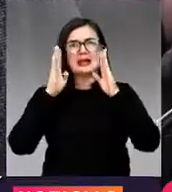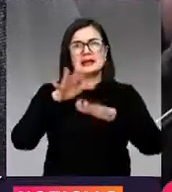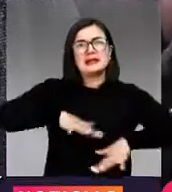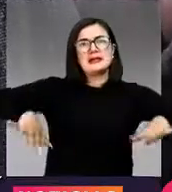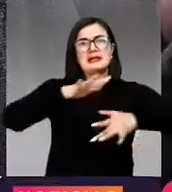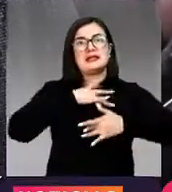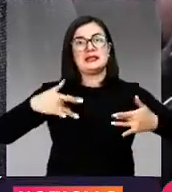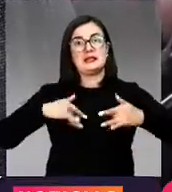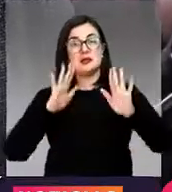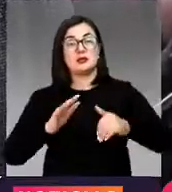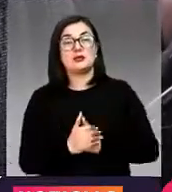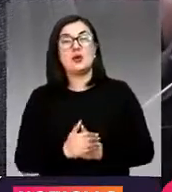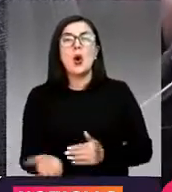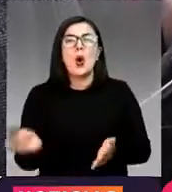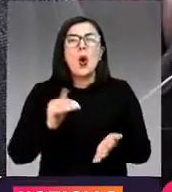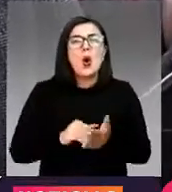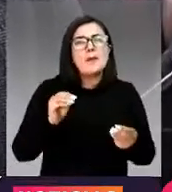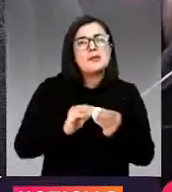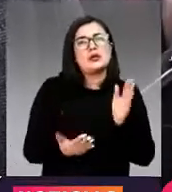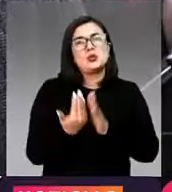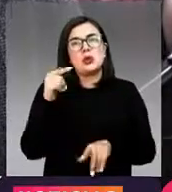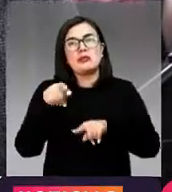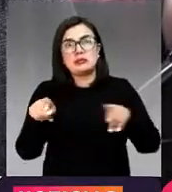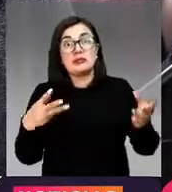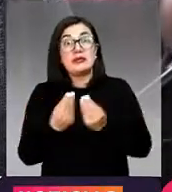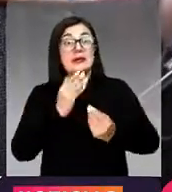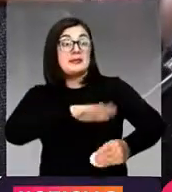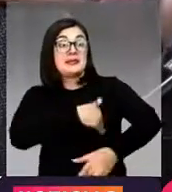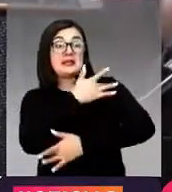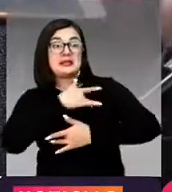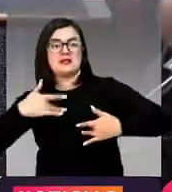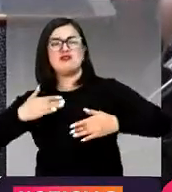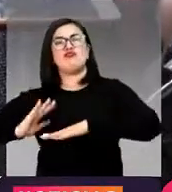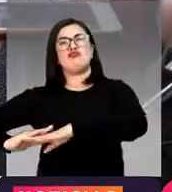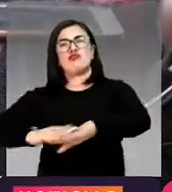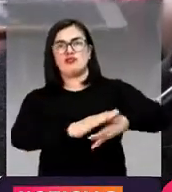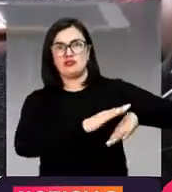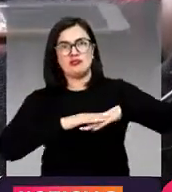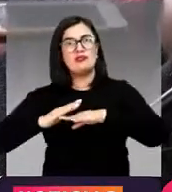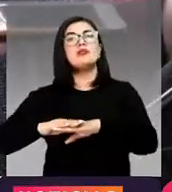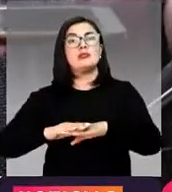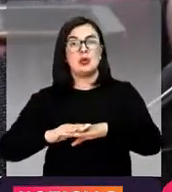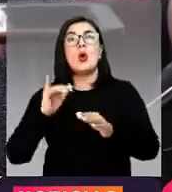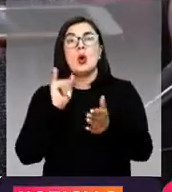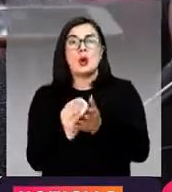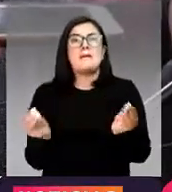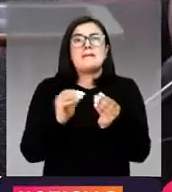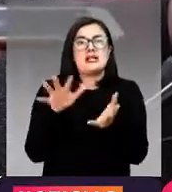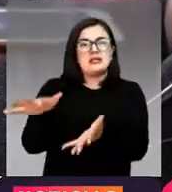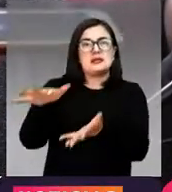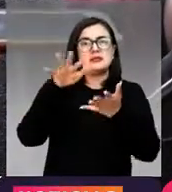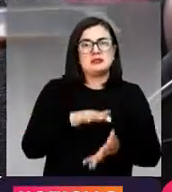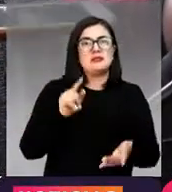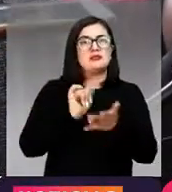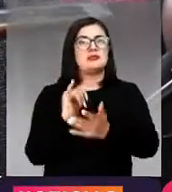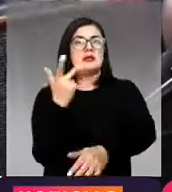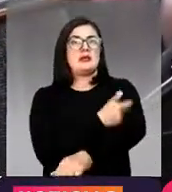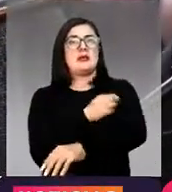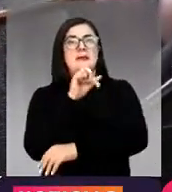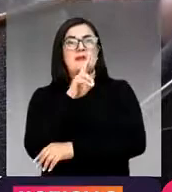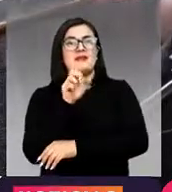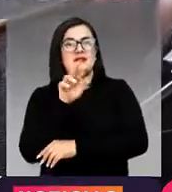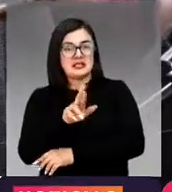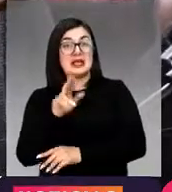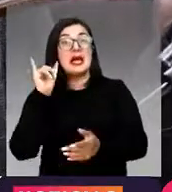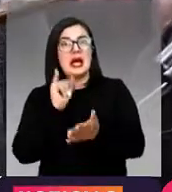nuevas dosis el ministerio de salud ha anunciado que tendremos otra llegada de vacuna facer que